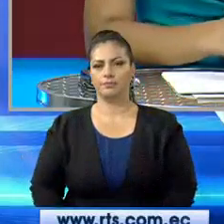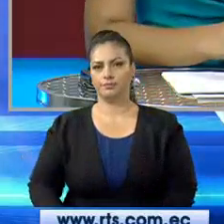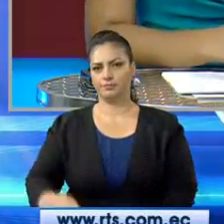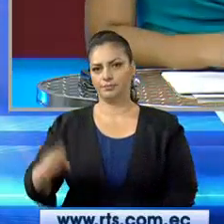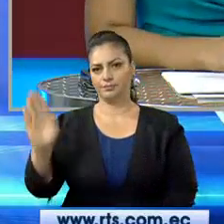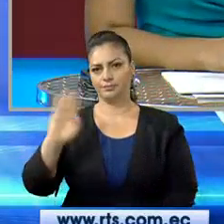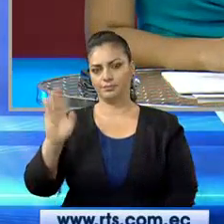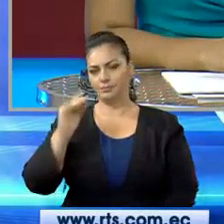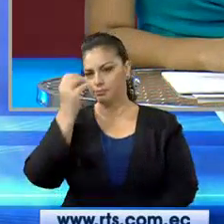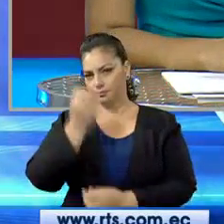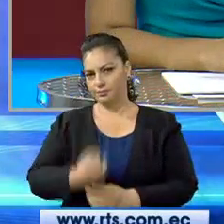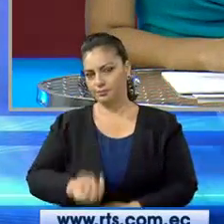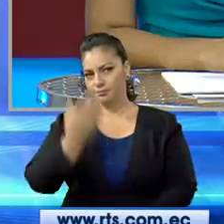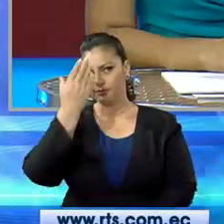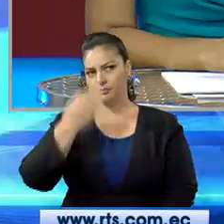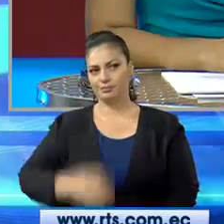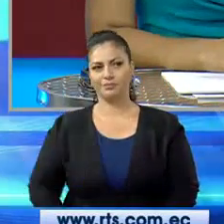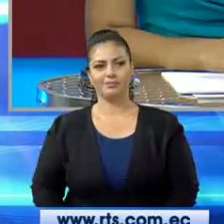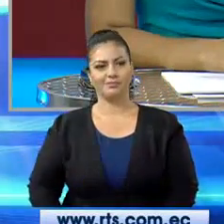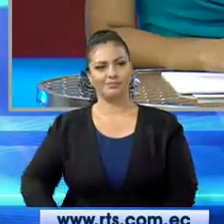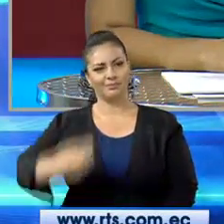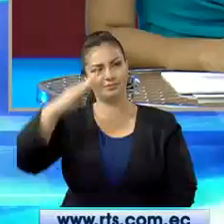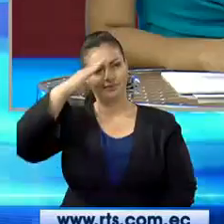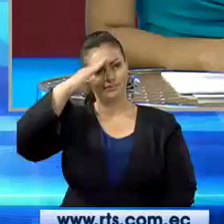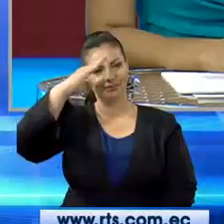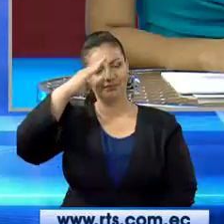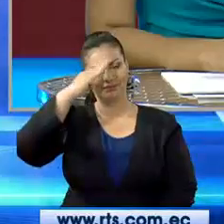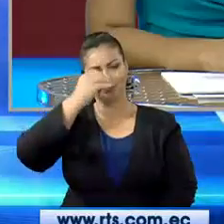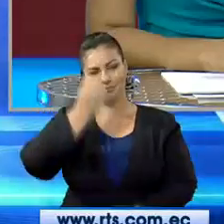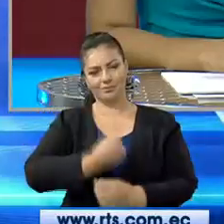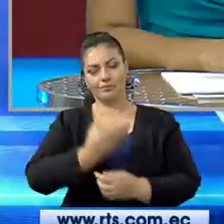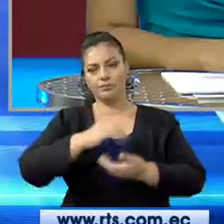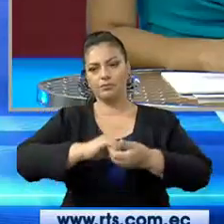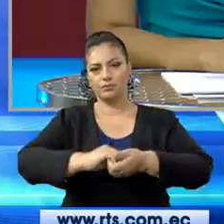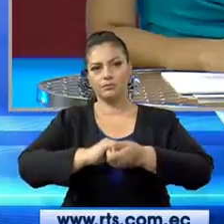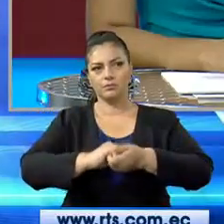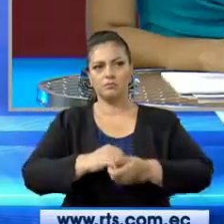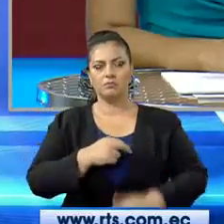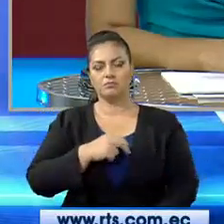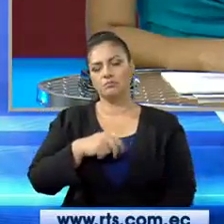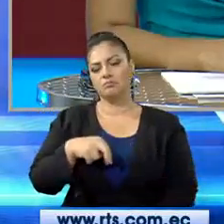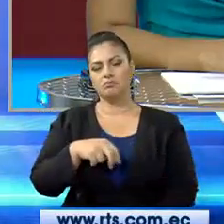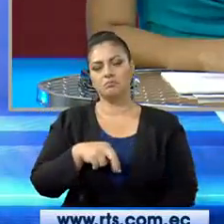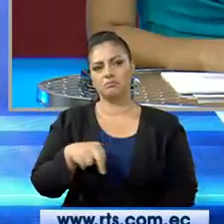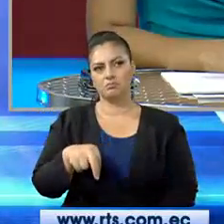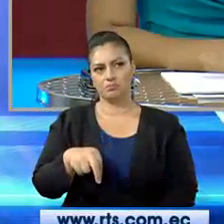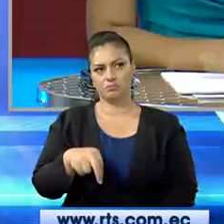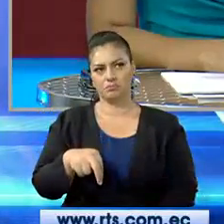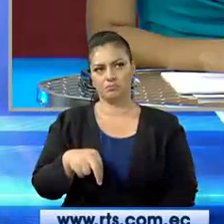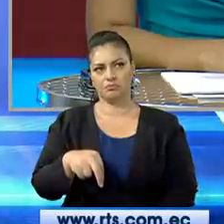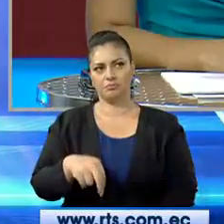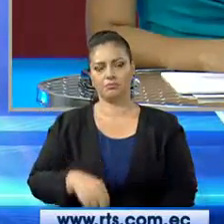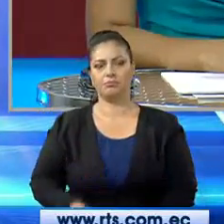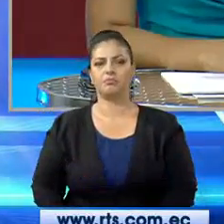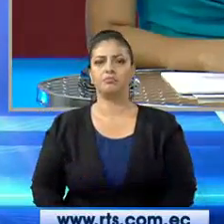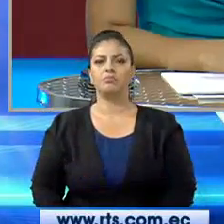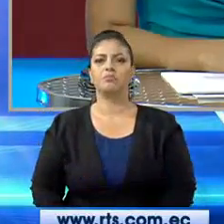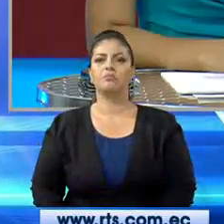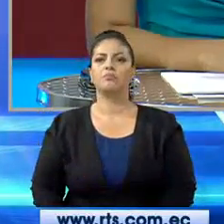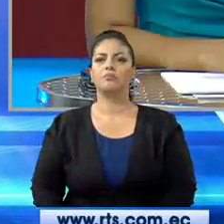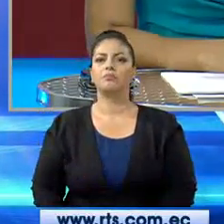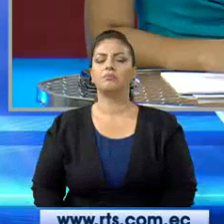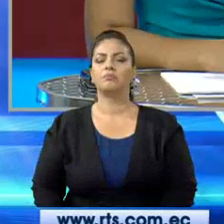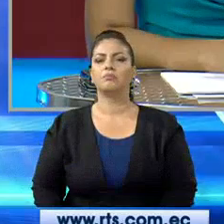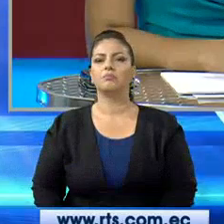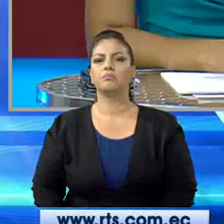días. Hola, ¿qué tal? Muy buenos días, Roselena. Amigos televidentes, caminé un poquito. Bueno, no caminé un poquito, nos movimos un poco más.